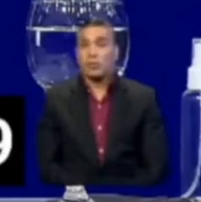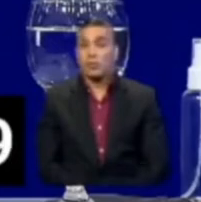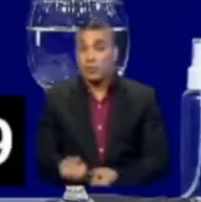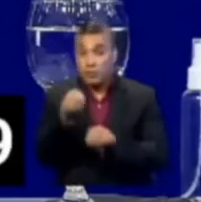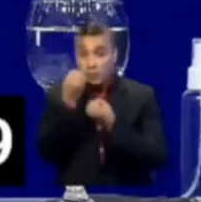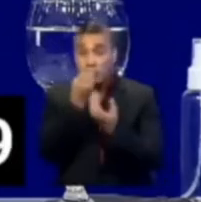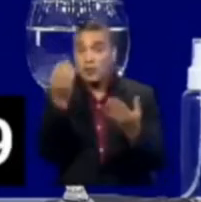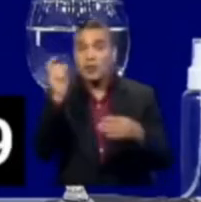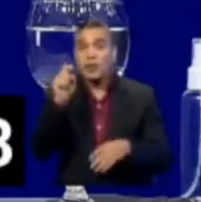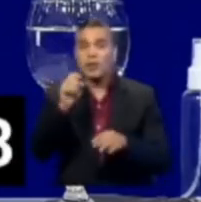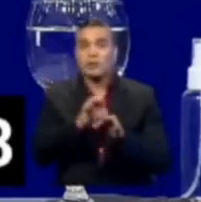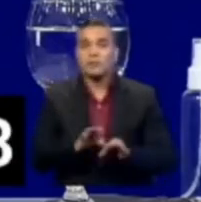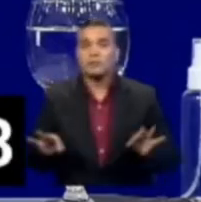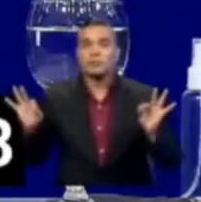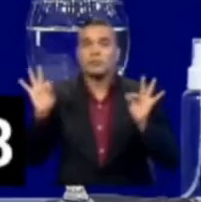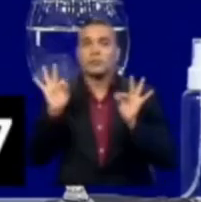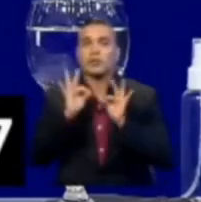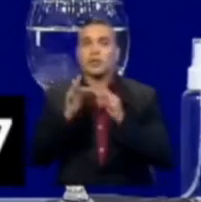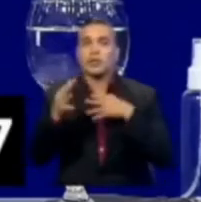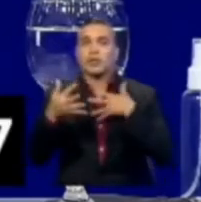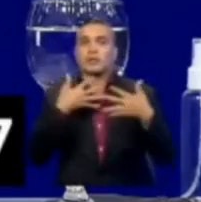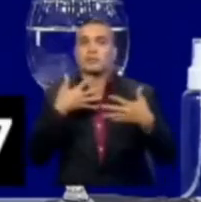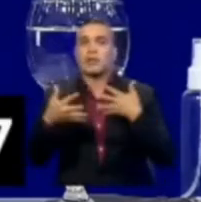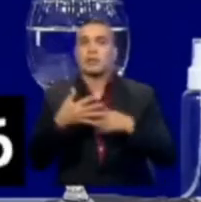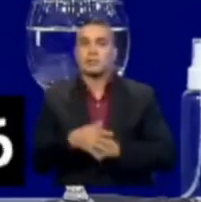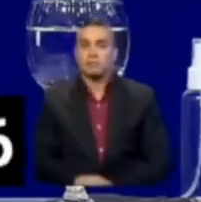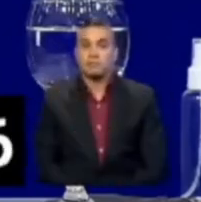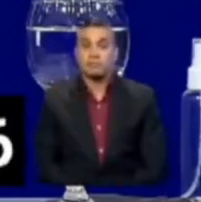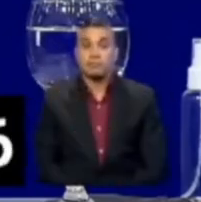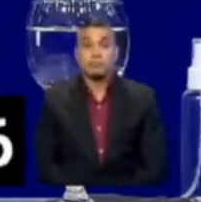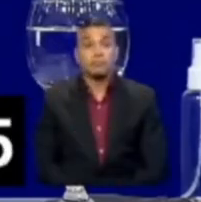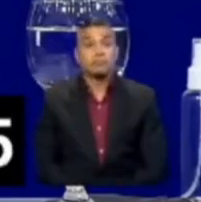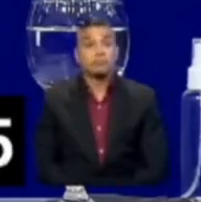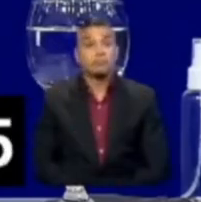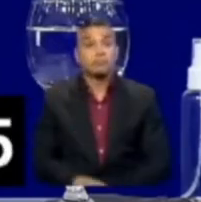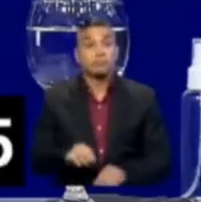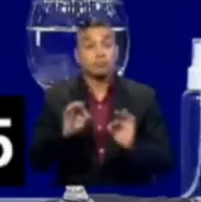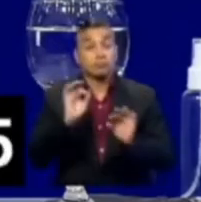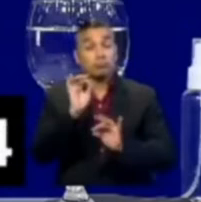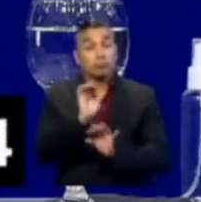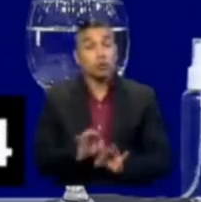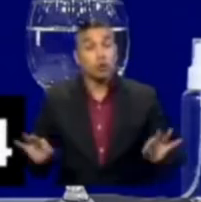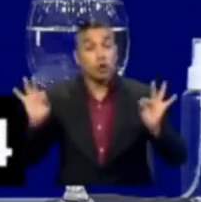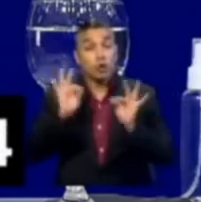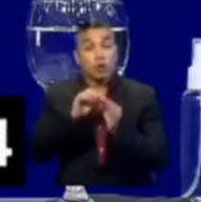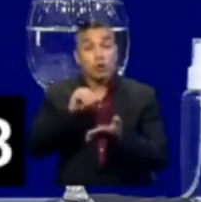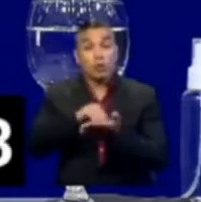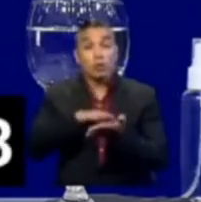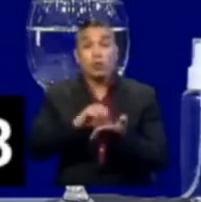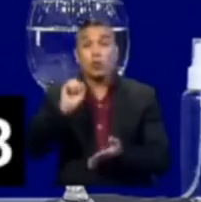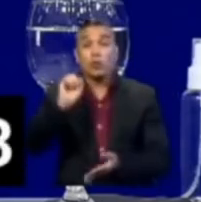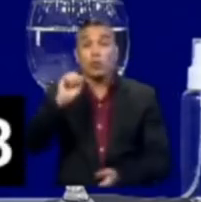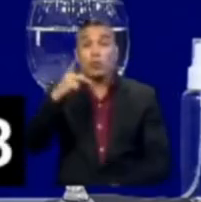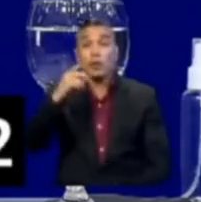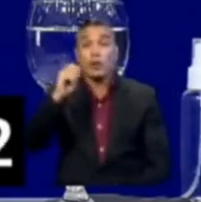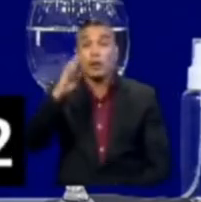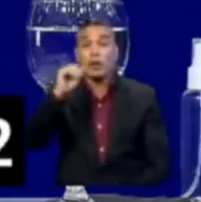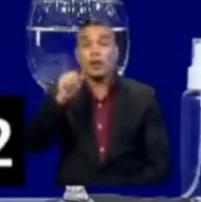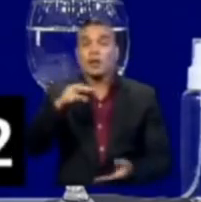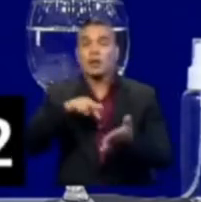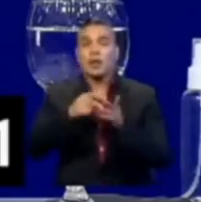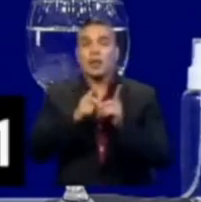información debe ser absolutamente transparente, totalmente diáfana, y aplicando el open data, los datos